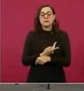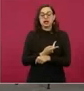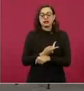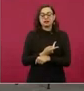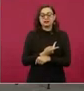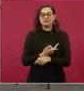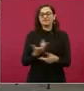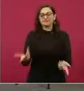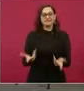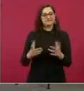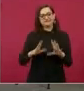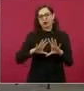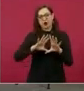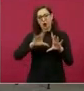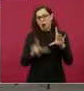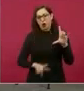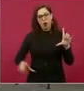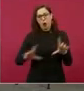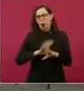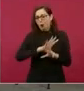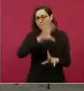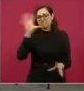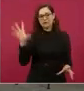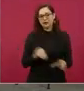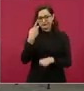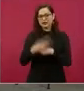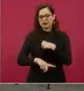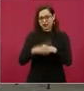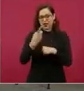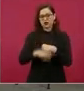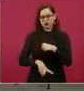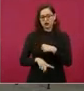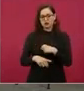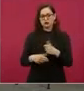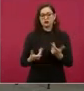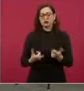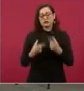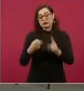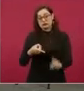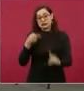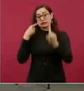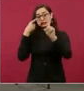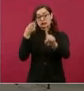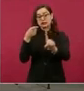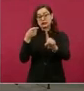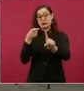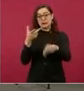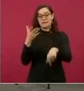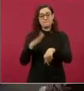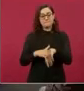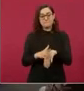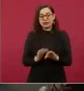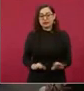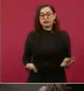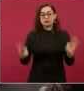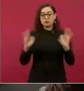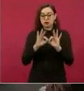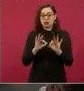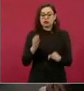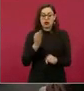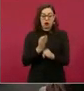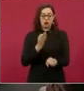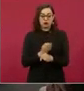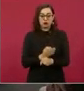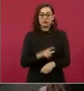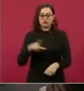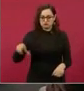desatendiendo a toda la población en general. El reto que está enfrentando el gobierno y es algo que